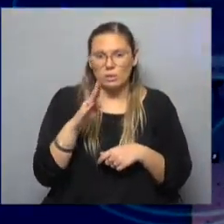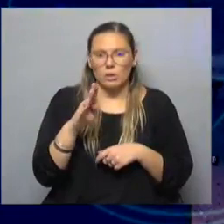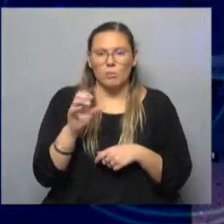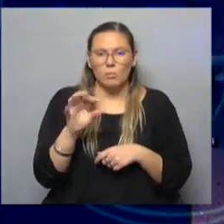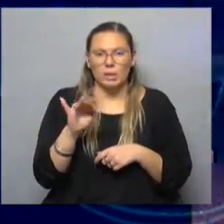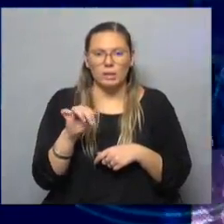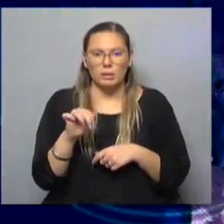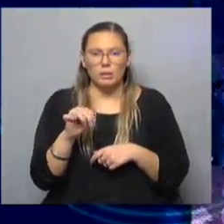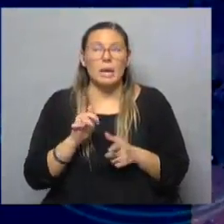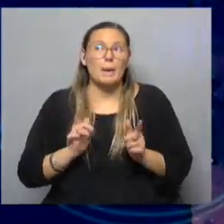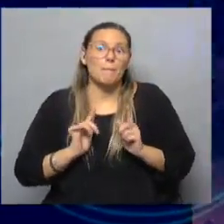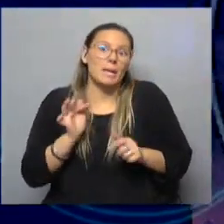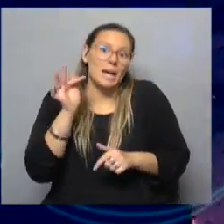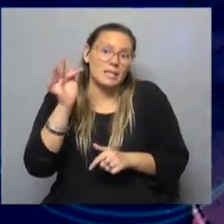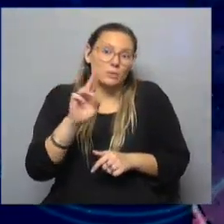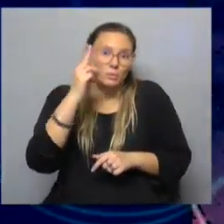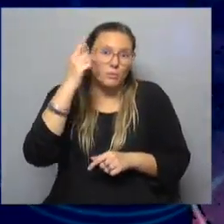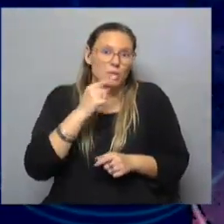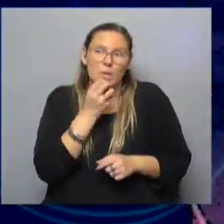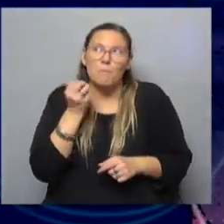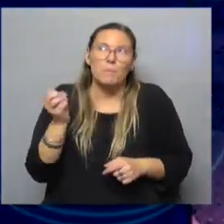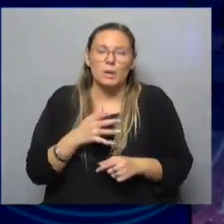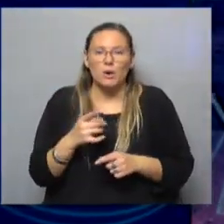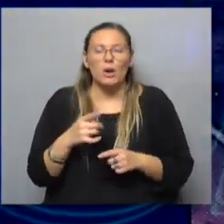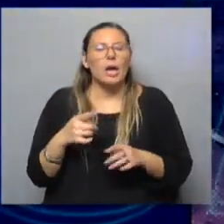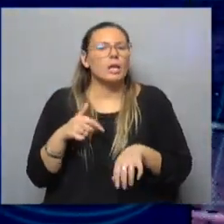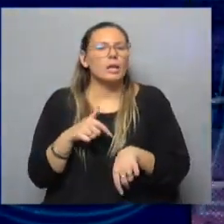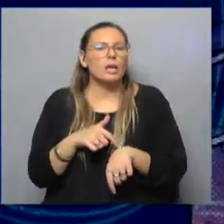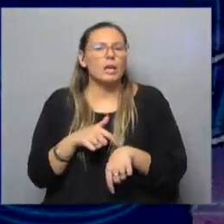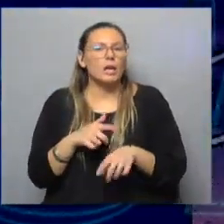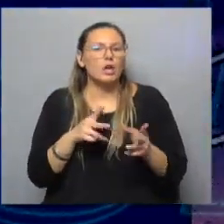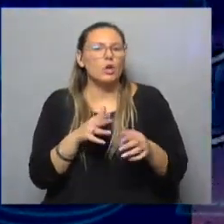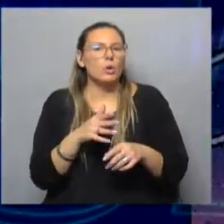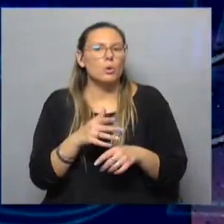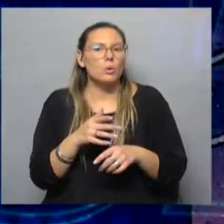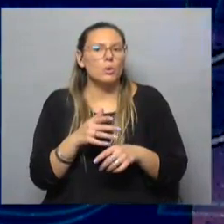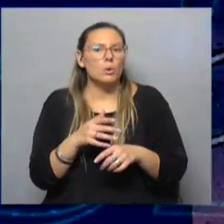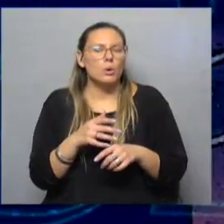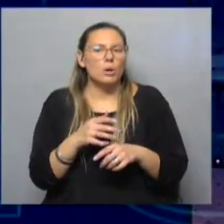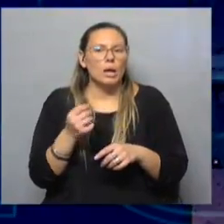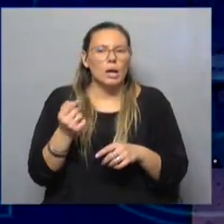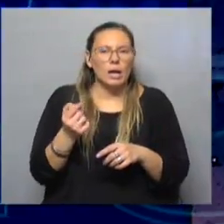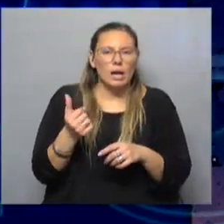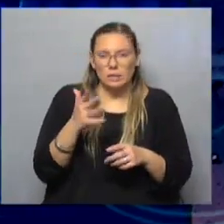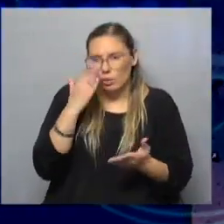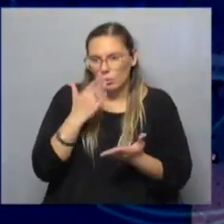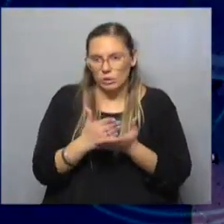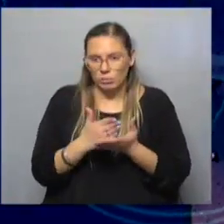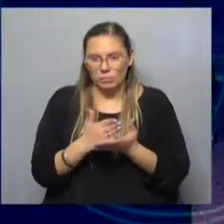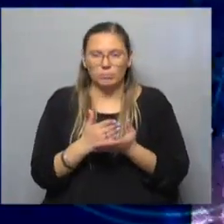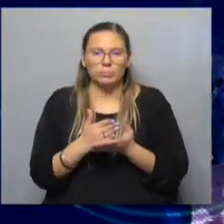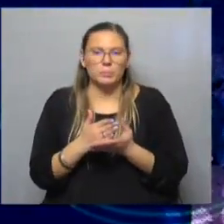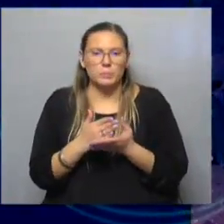la esperanza uruguaya a llevarnos a lo más alto. ¿En qué turno está la pelea del Petty? Y es la de semifondo. La